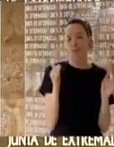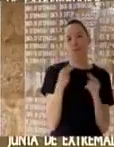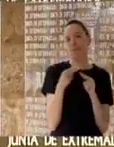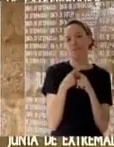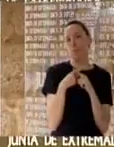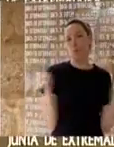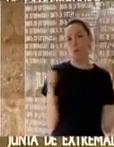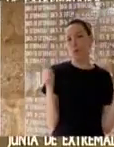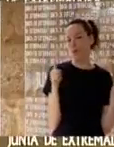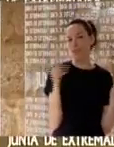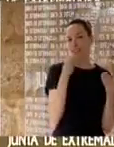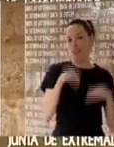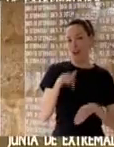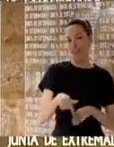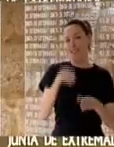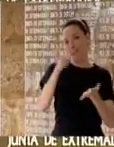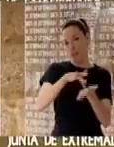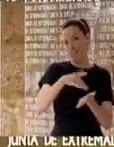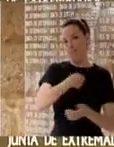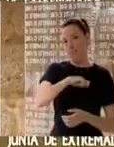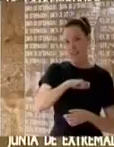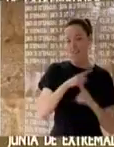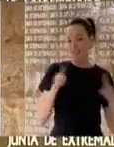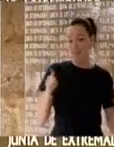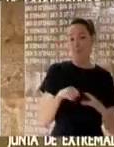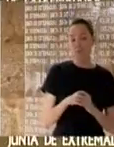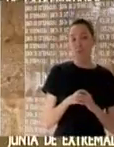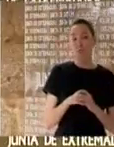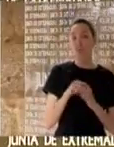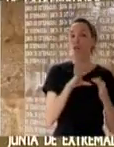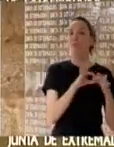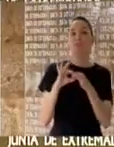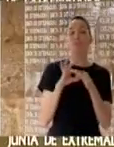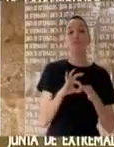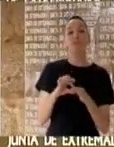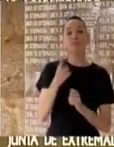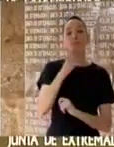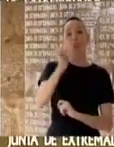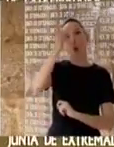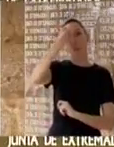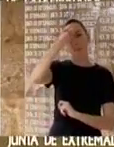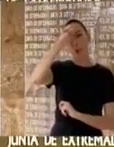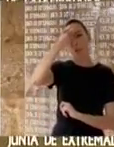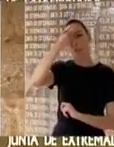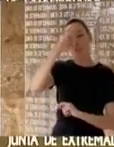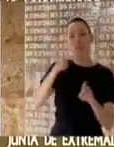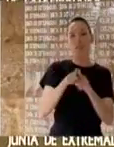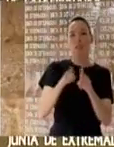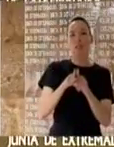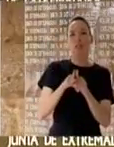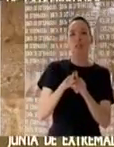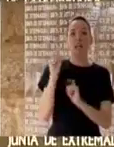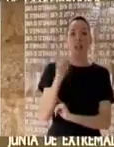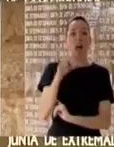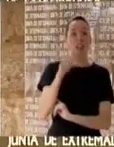e históricos en nuestro país, vinculados claramente con un término que utilizan precisamente para tipificar el